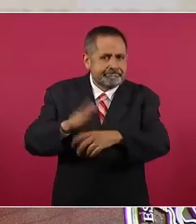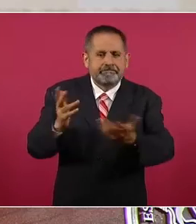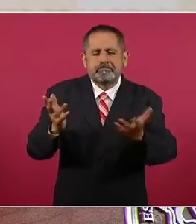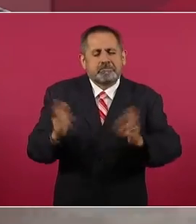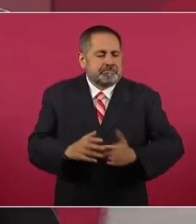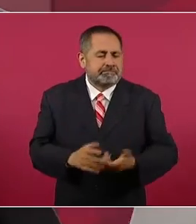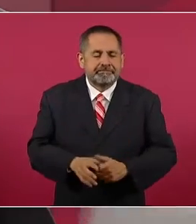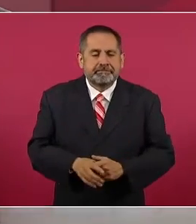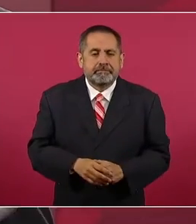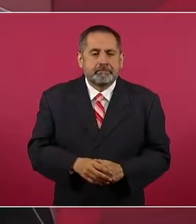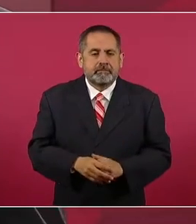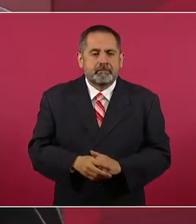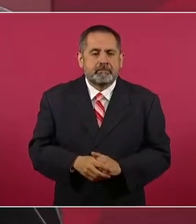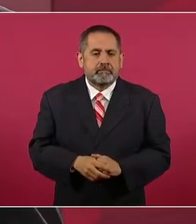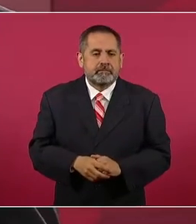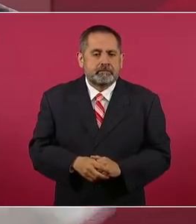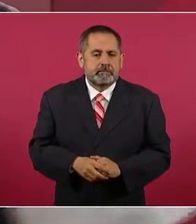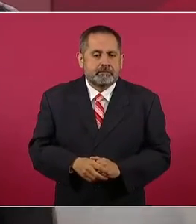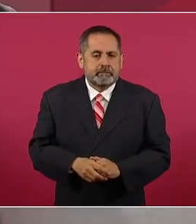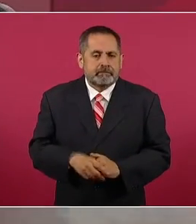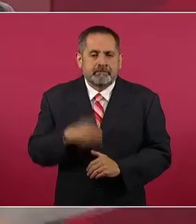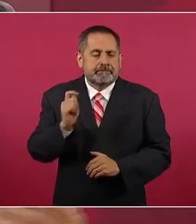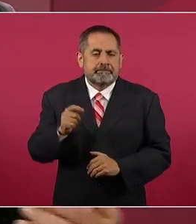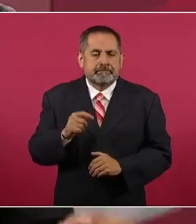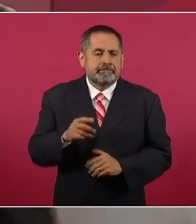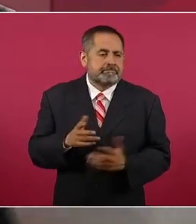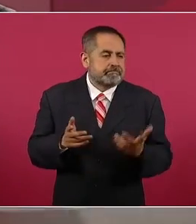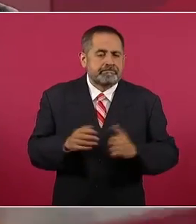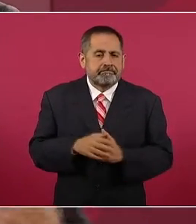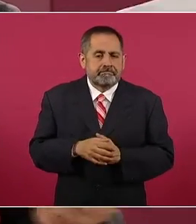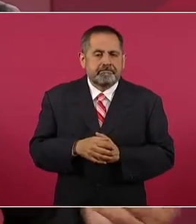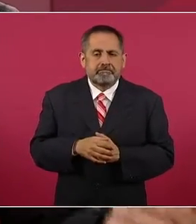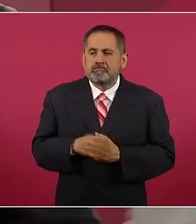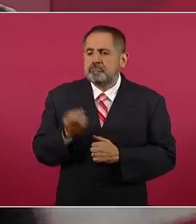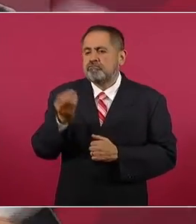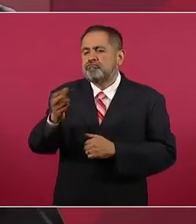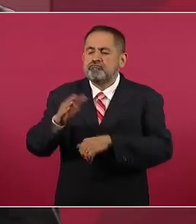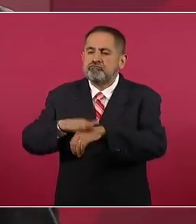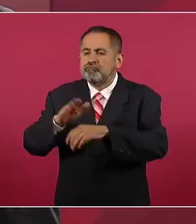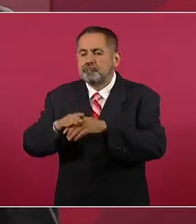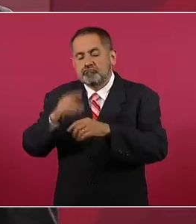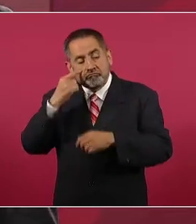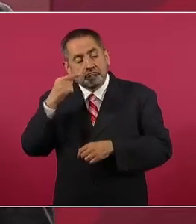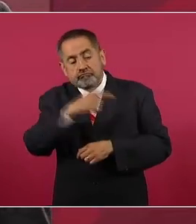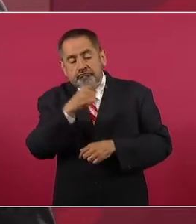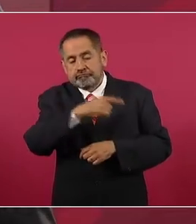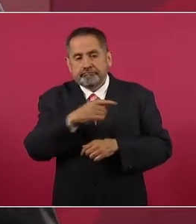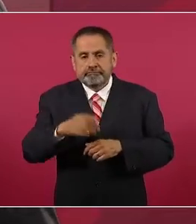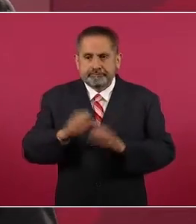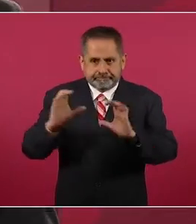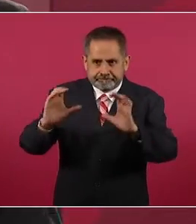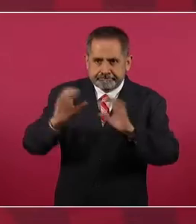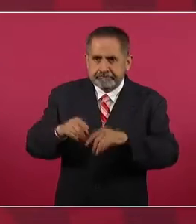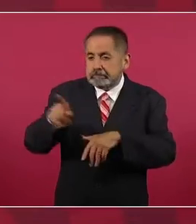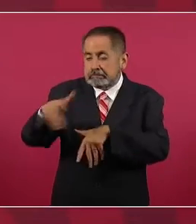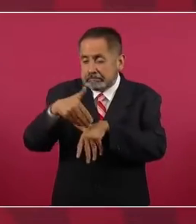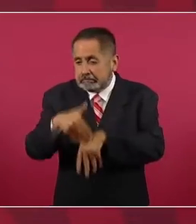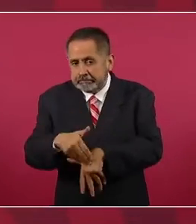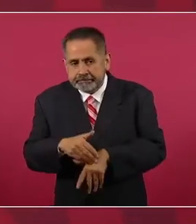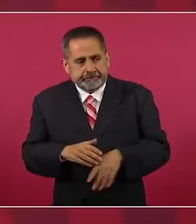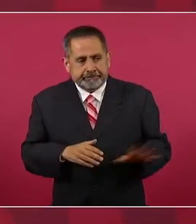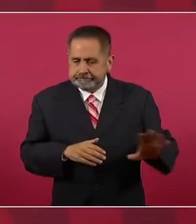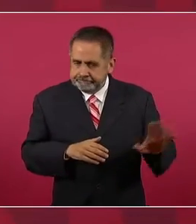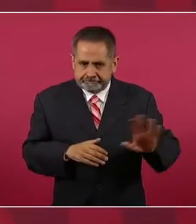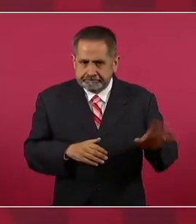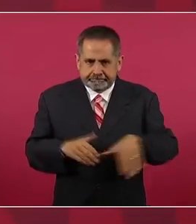O sea, es una cooperación, es una contribución. No se dejen jugar el dedo en la boca,